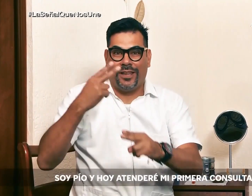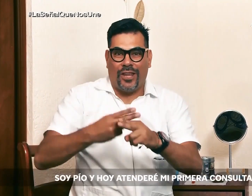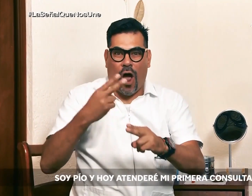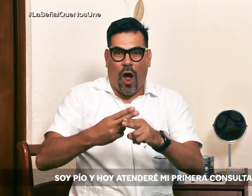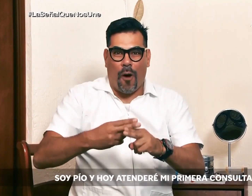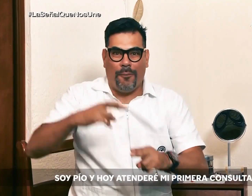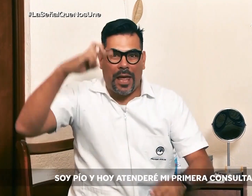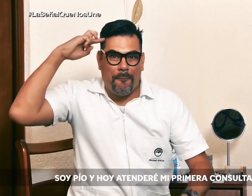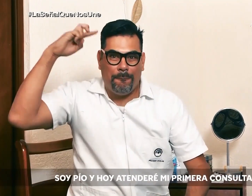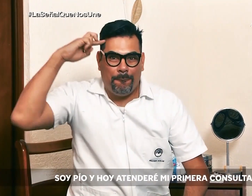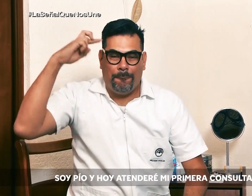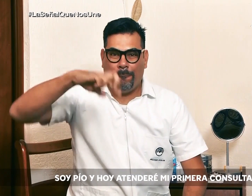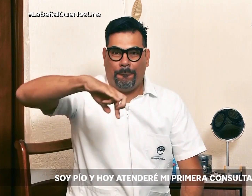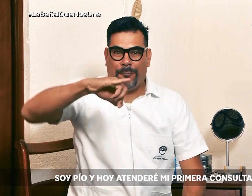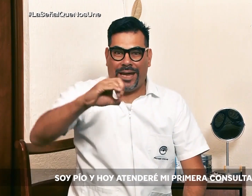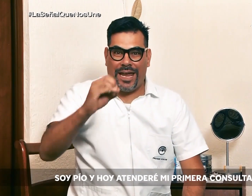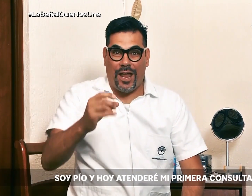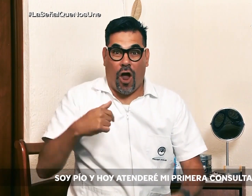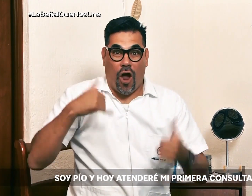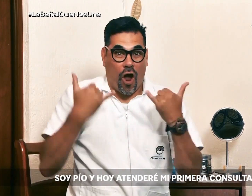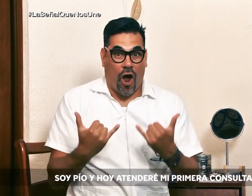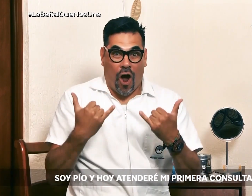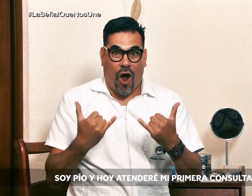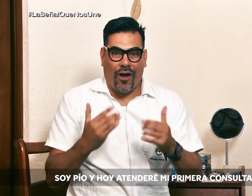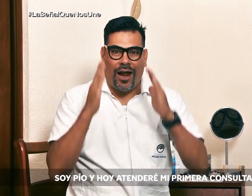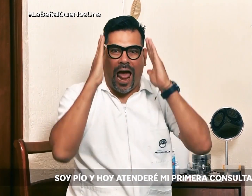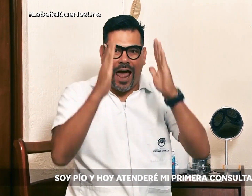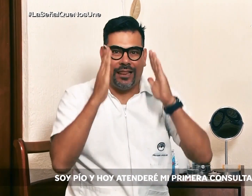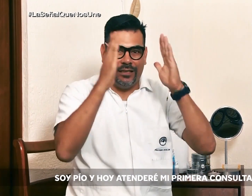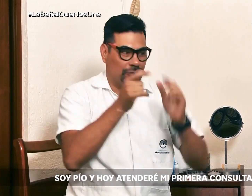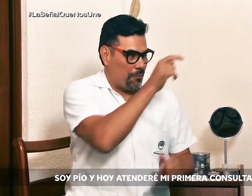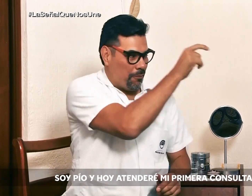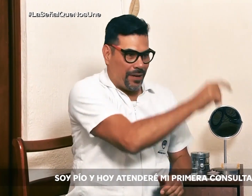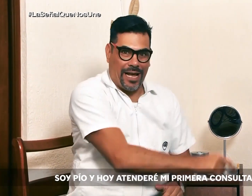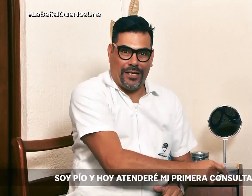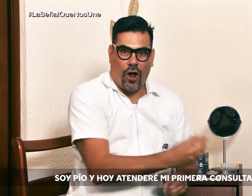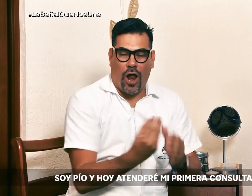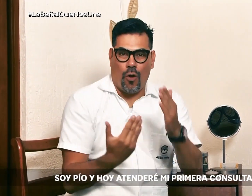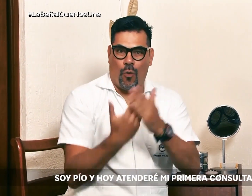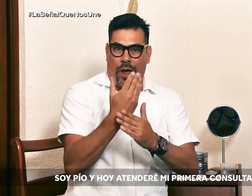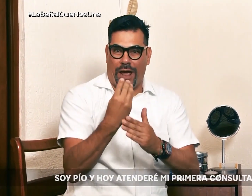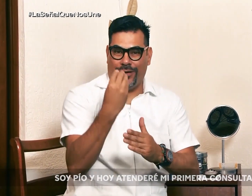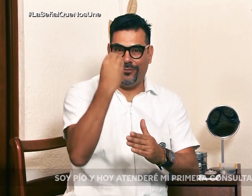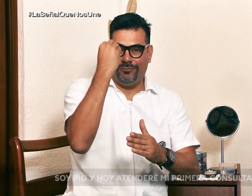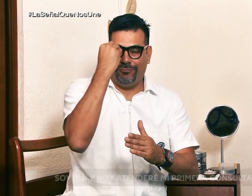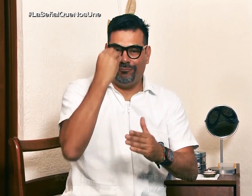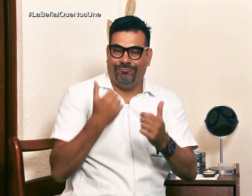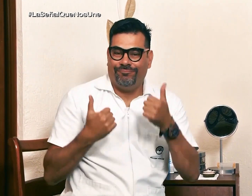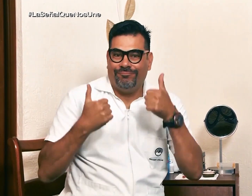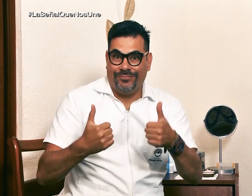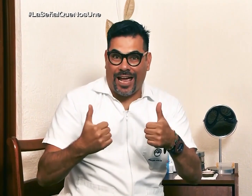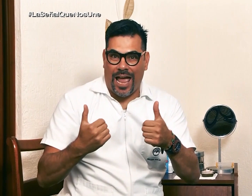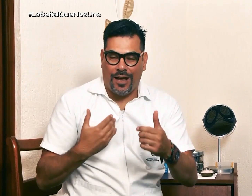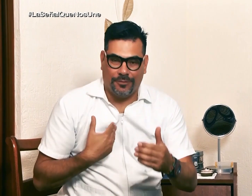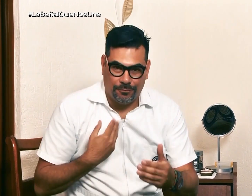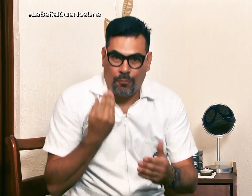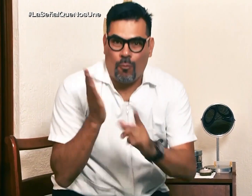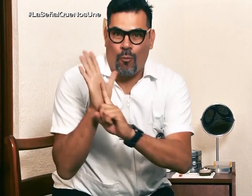Soy Pío, y hoy atenderé mi primera consulta del día.